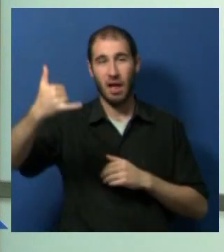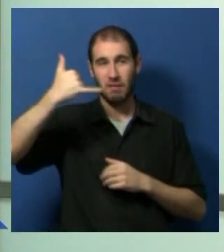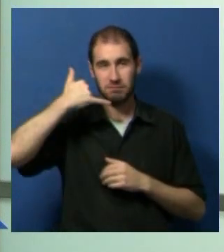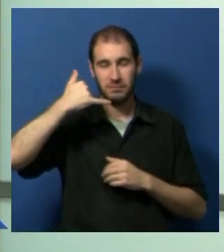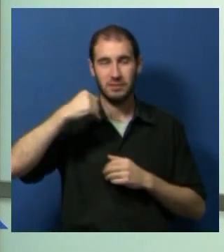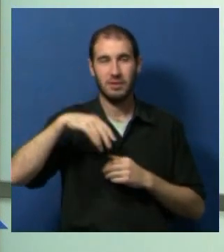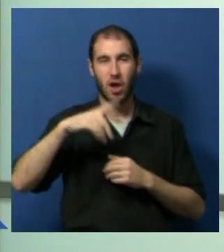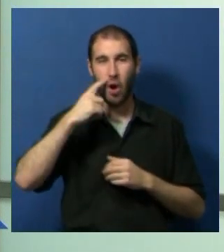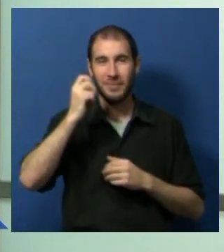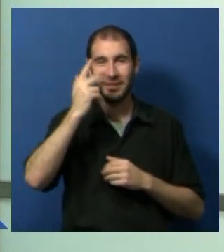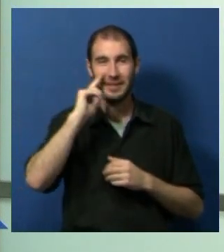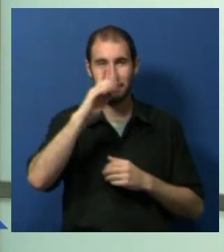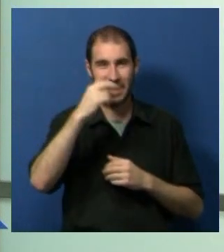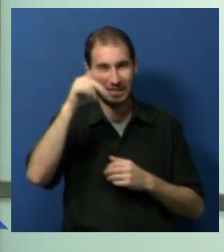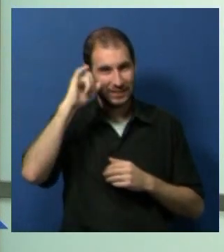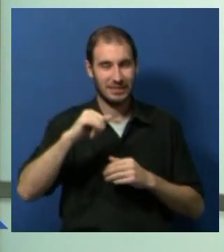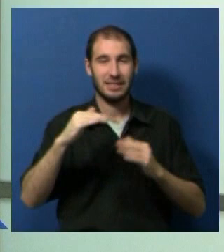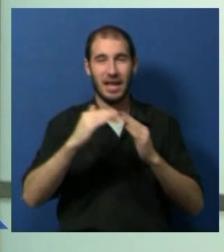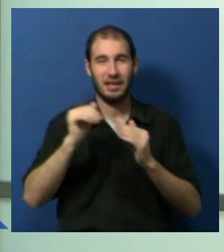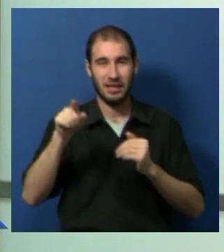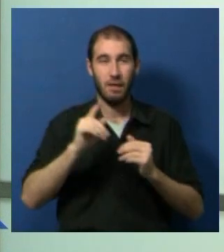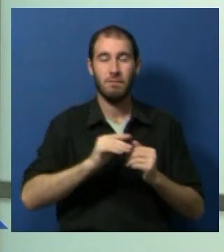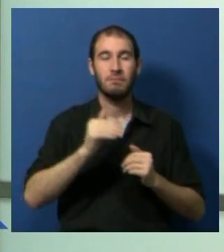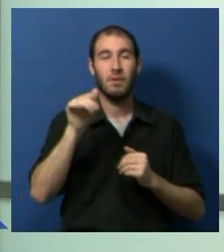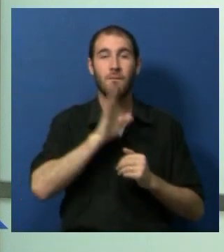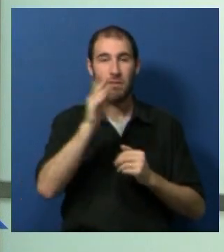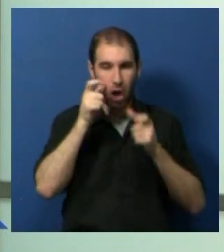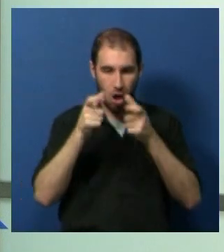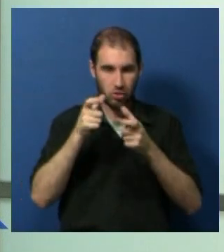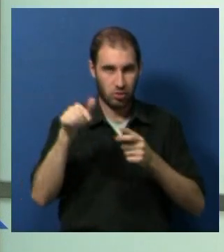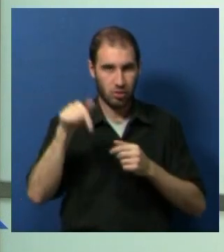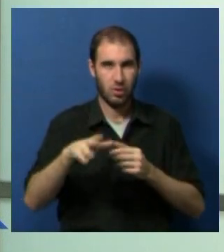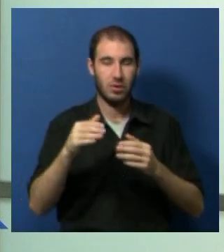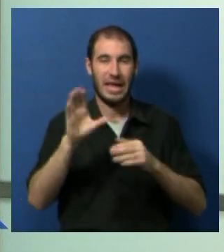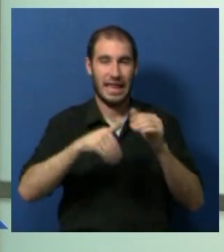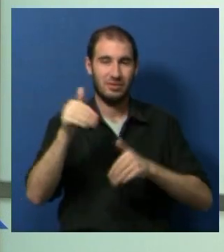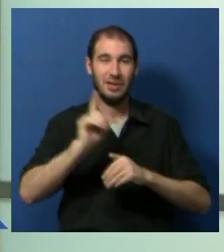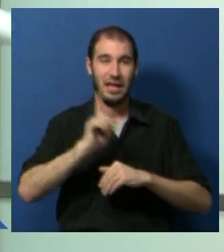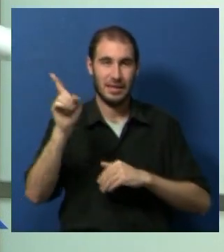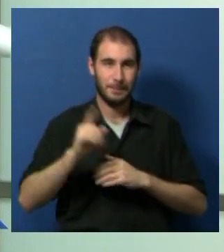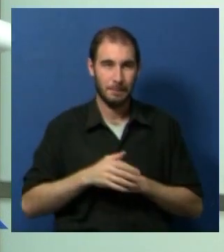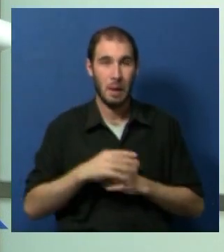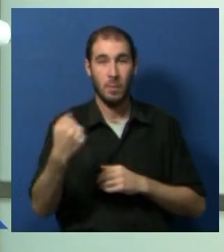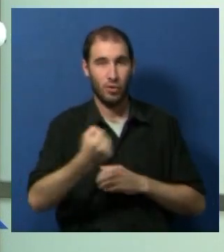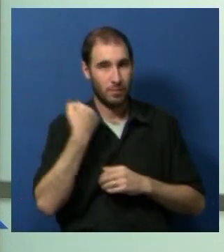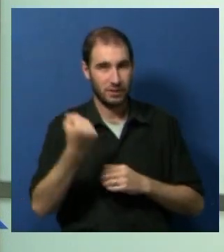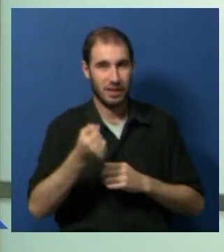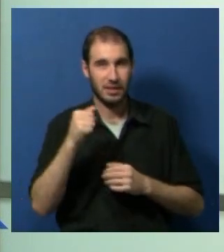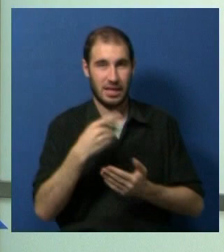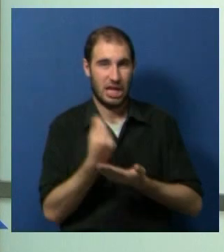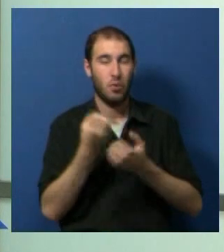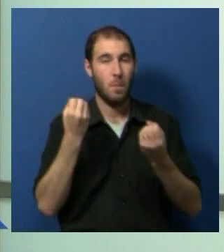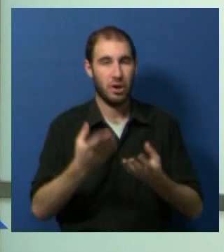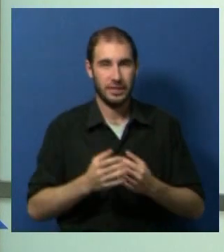con Víctor Ibáñez de esta casa de estudios, fue como veedor y observador de dichas elecciones. Muy importante este rol teniendo